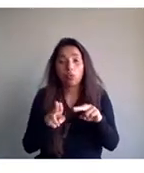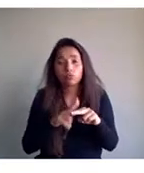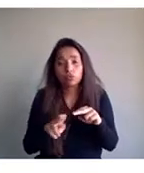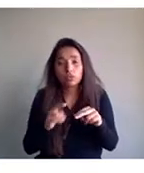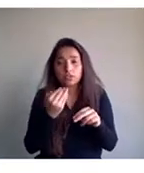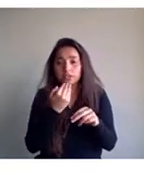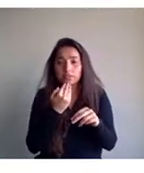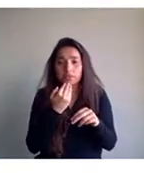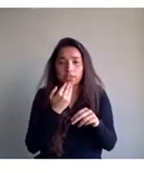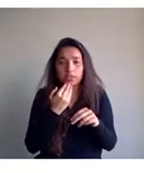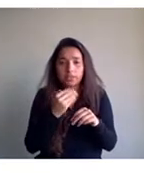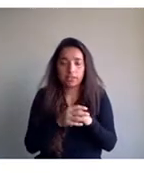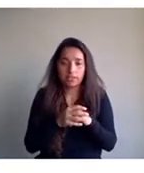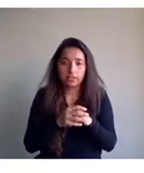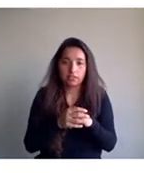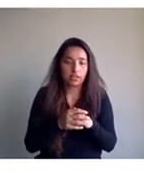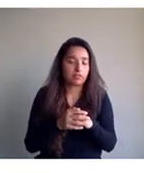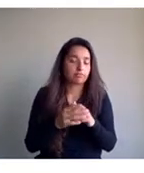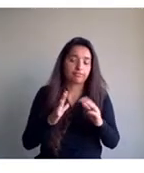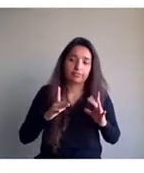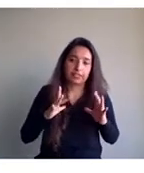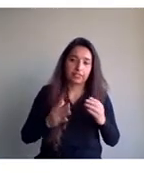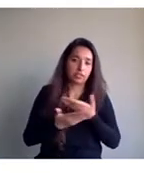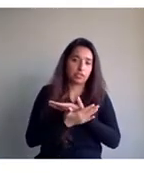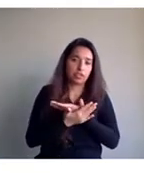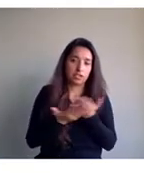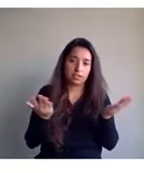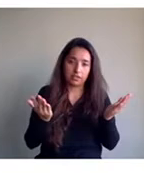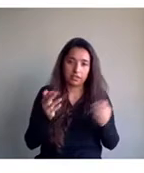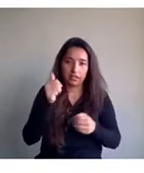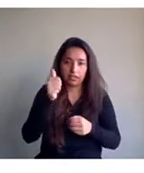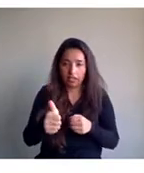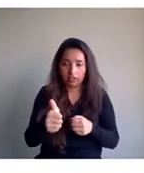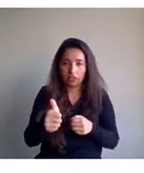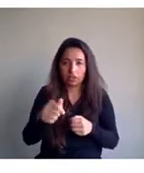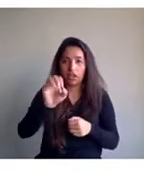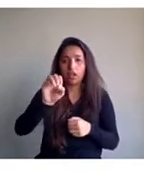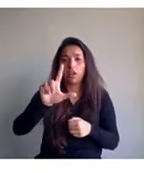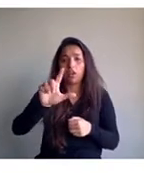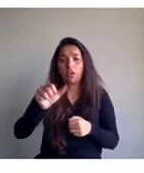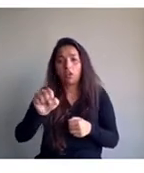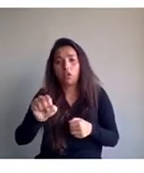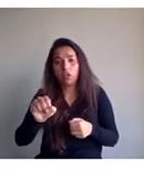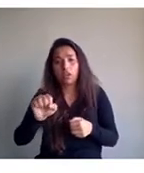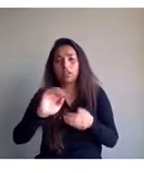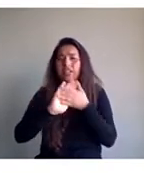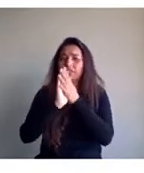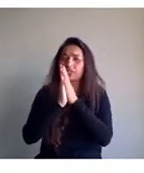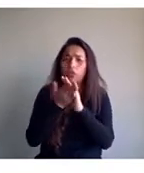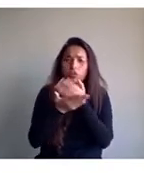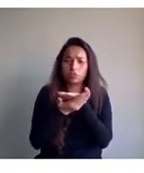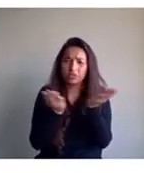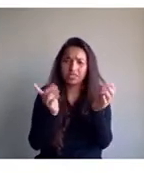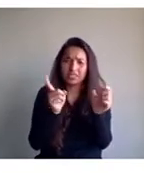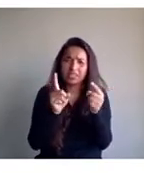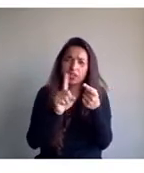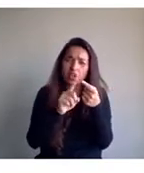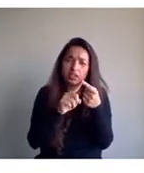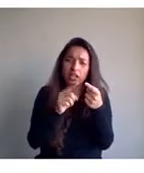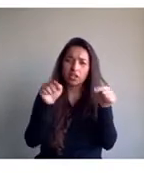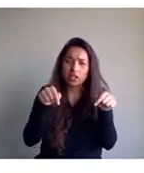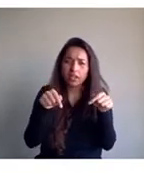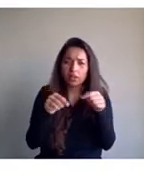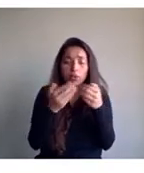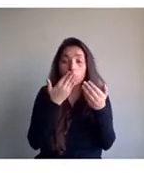las directoras ejecutivas a órganos peer y a todos ustedes que están conectados hoy para que salgan de hoy las acciones